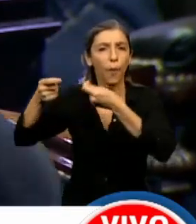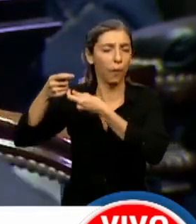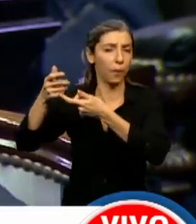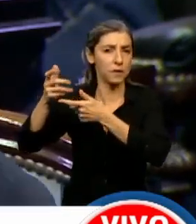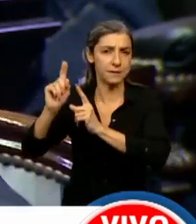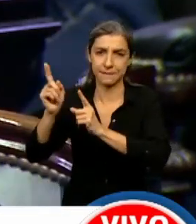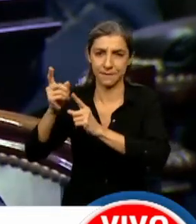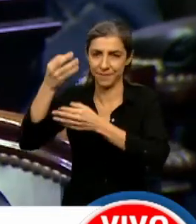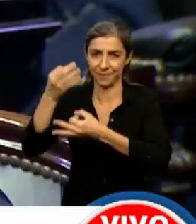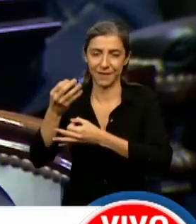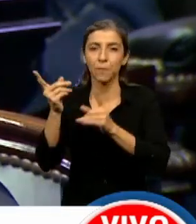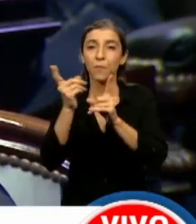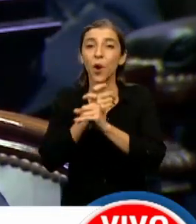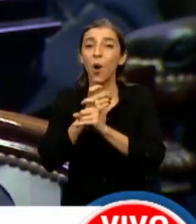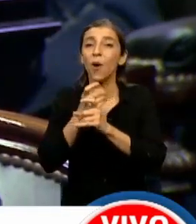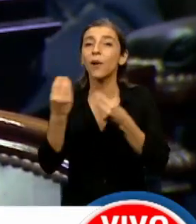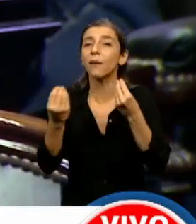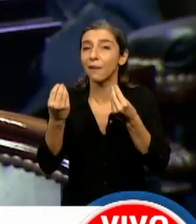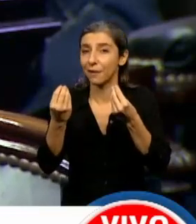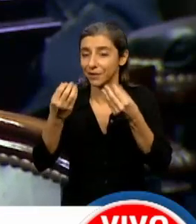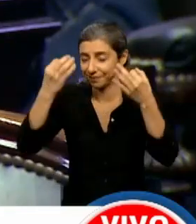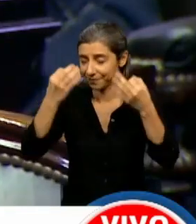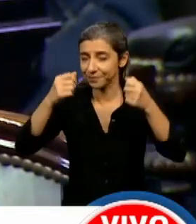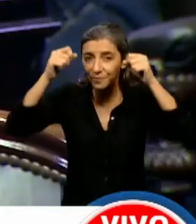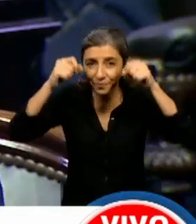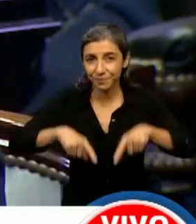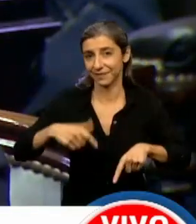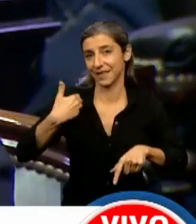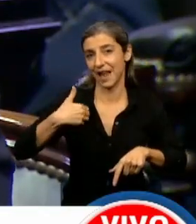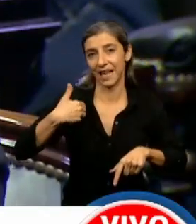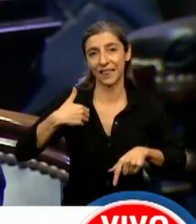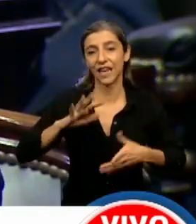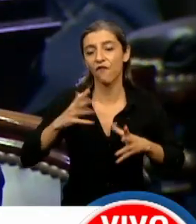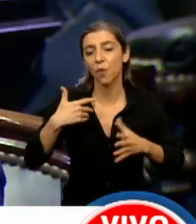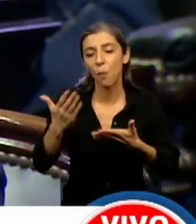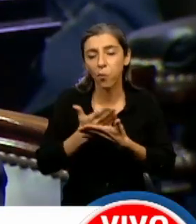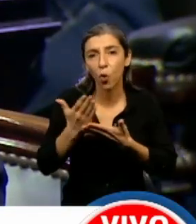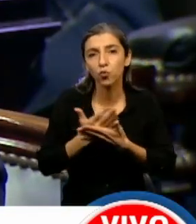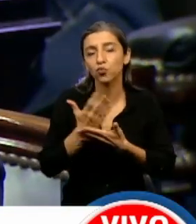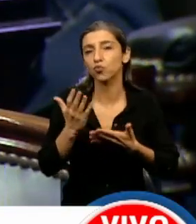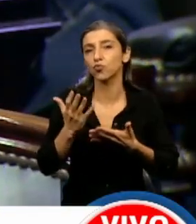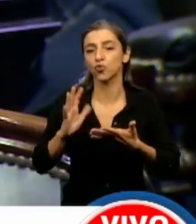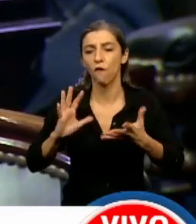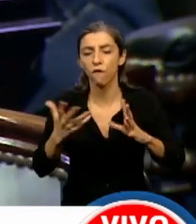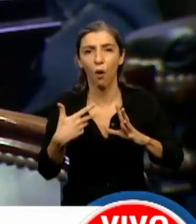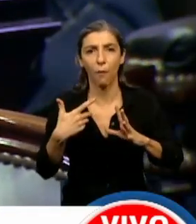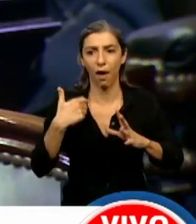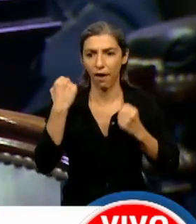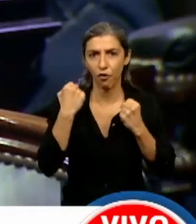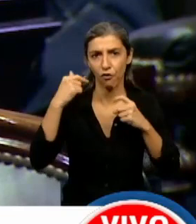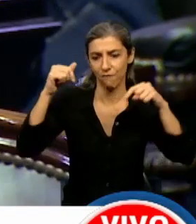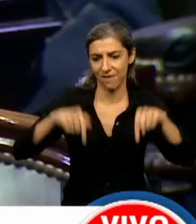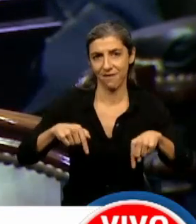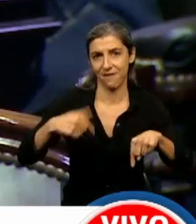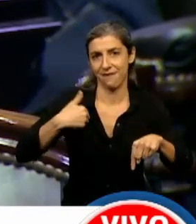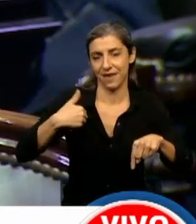es un problema de profunda índole nacional y productiva porque cuando la república argentina